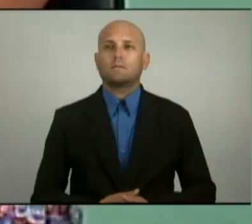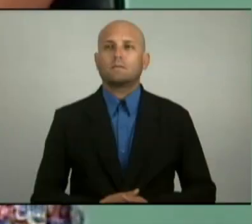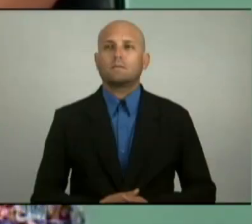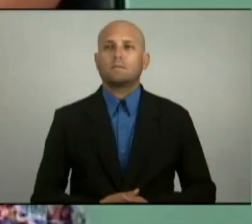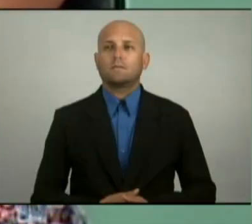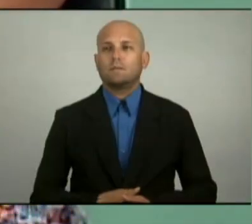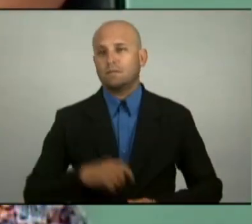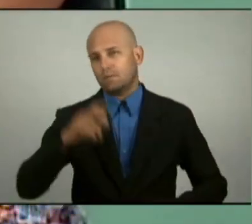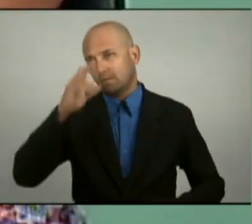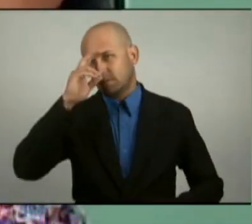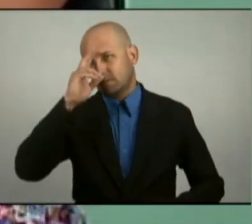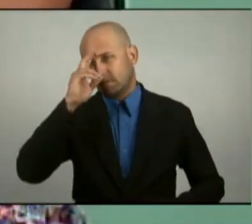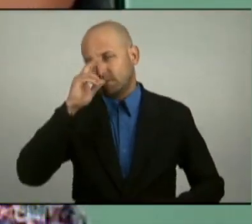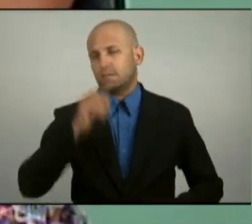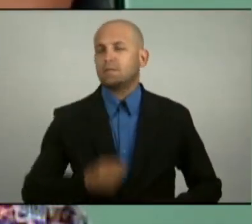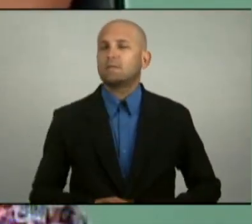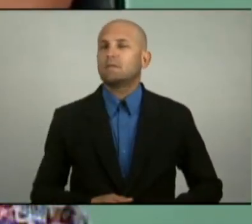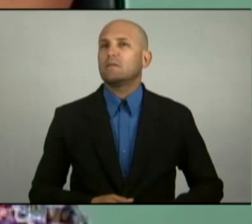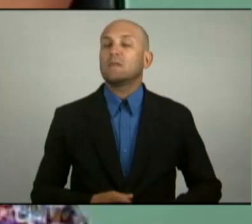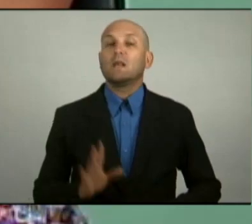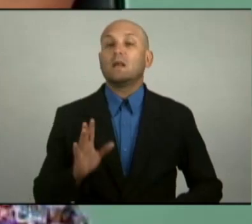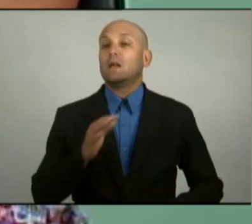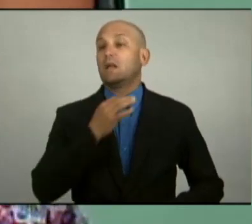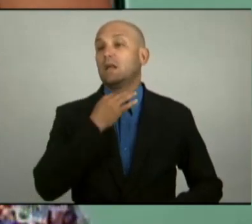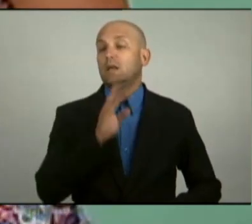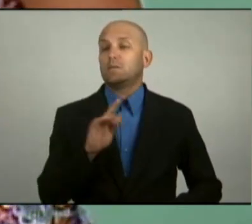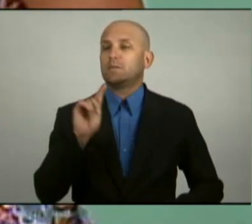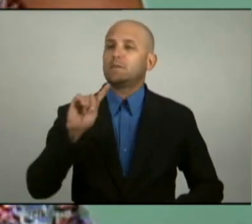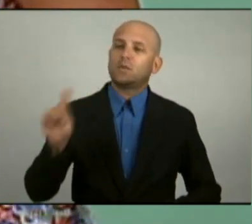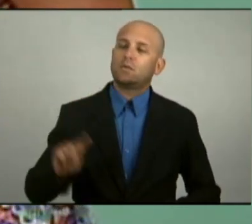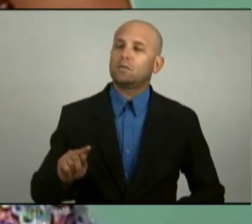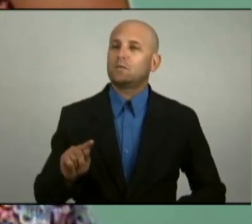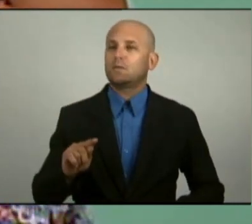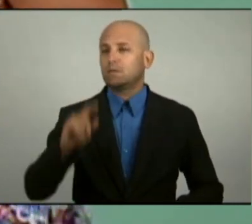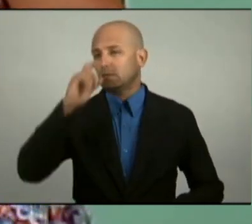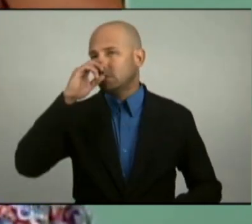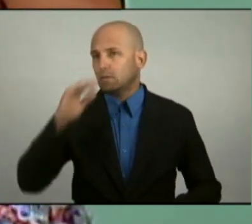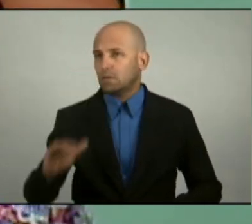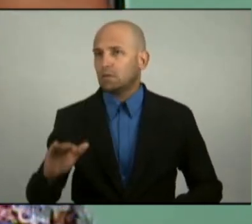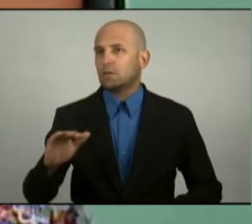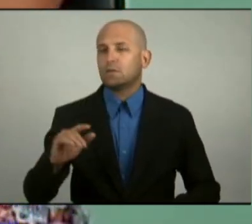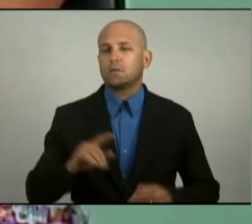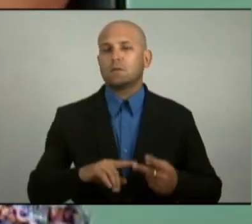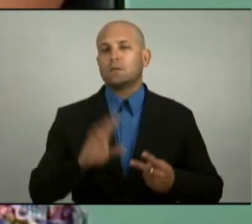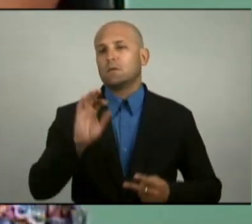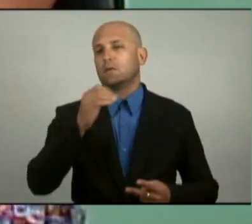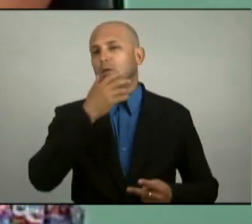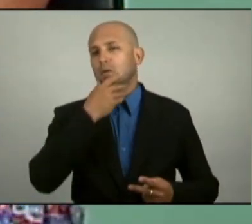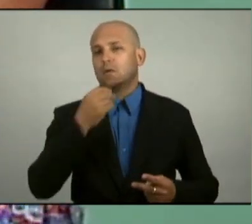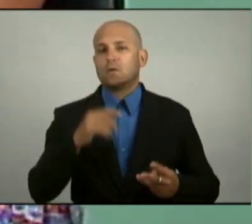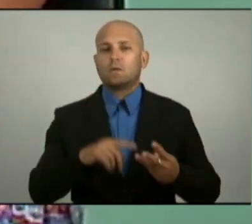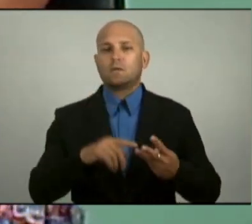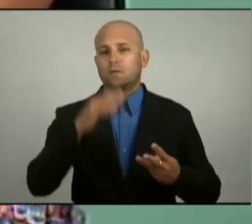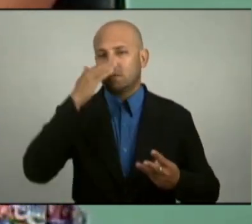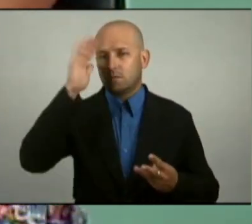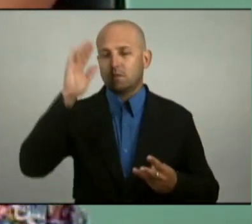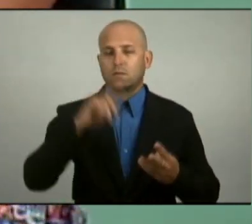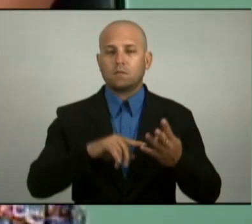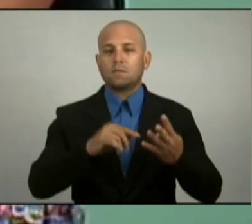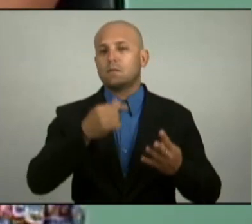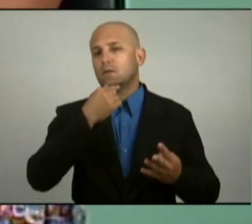doctora anlis ante una situación ya sea en un niño en un joven un adulto un adulto mayor